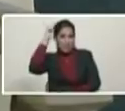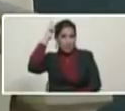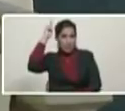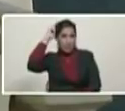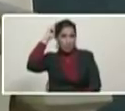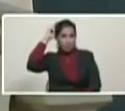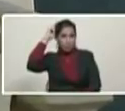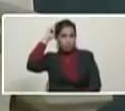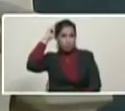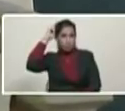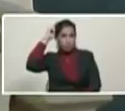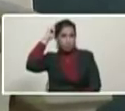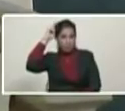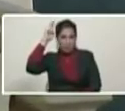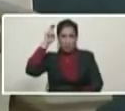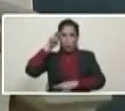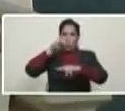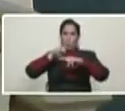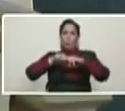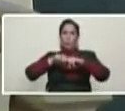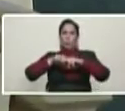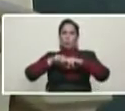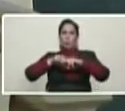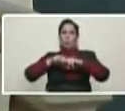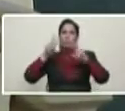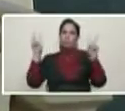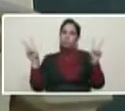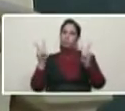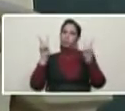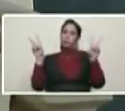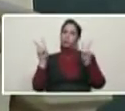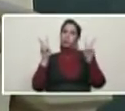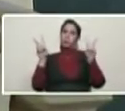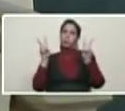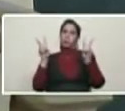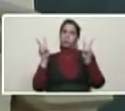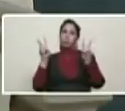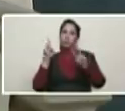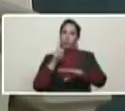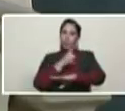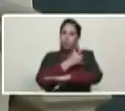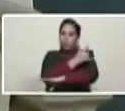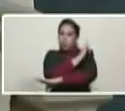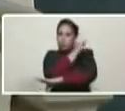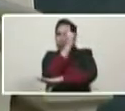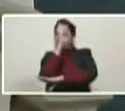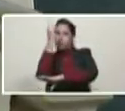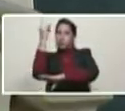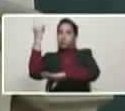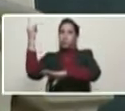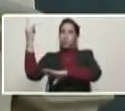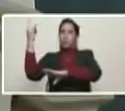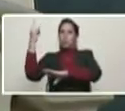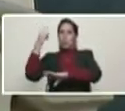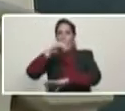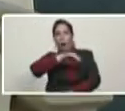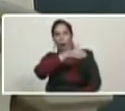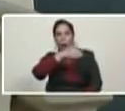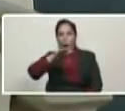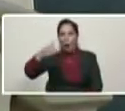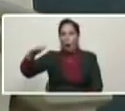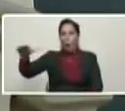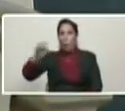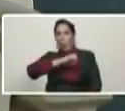montada en el cetro de la victoria, marcada por la selva y las aguas del Orinoco,